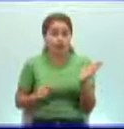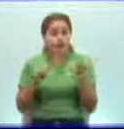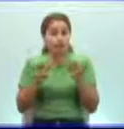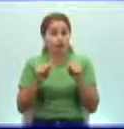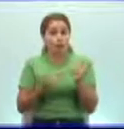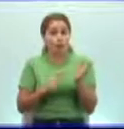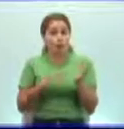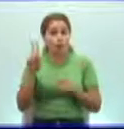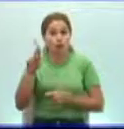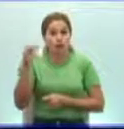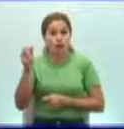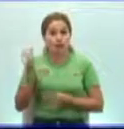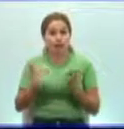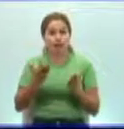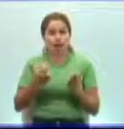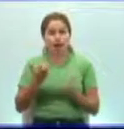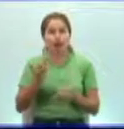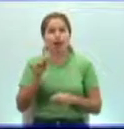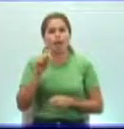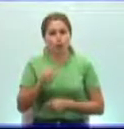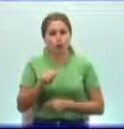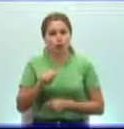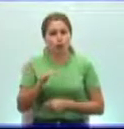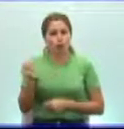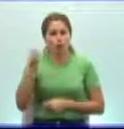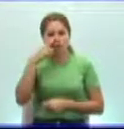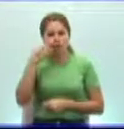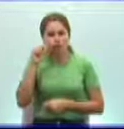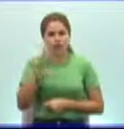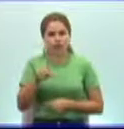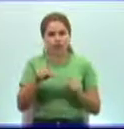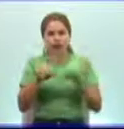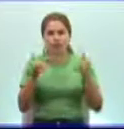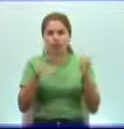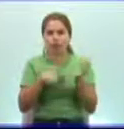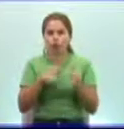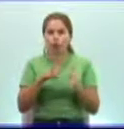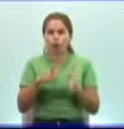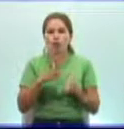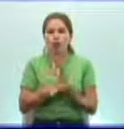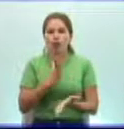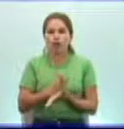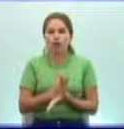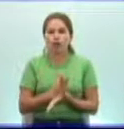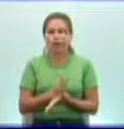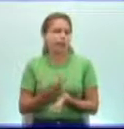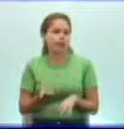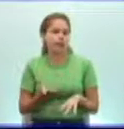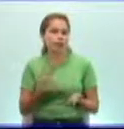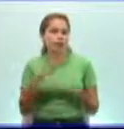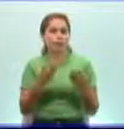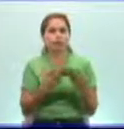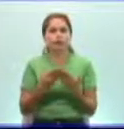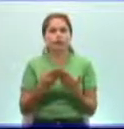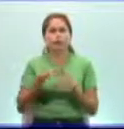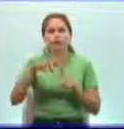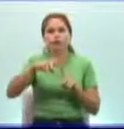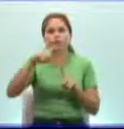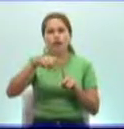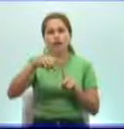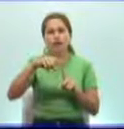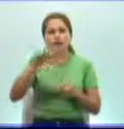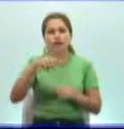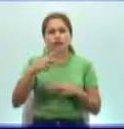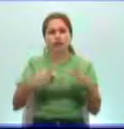de carga. Les propongo entonces, para finalizar este punto de la clase, bueno, pues el estudio independiente, que sería